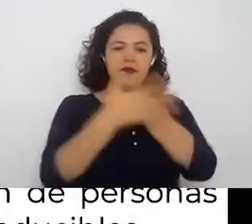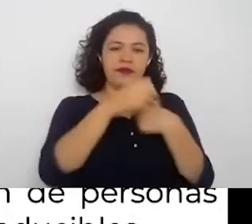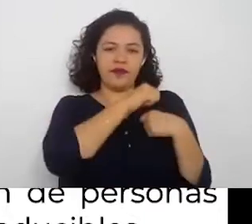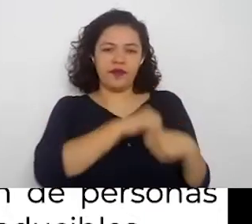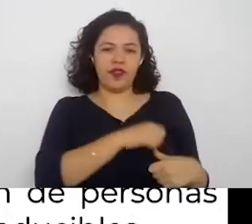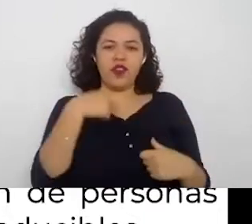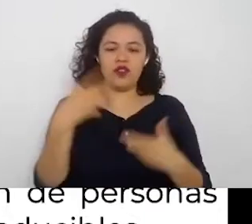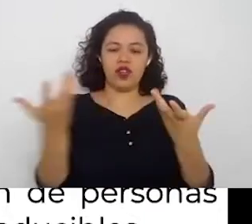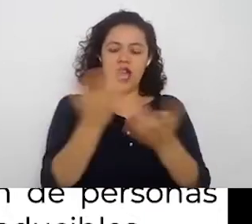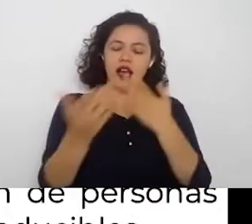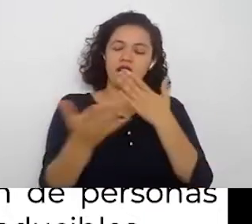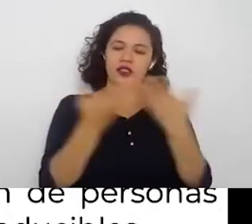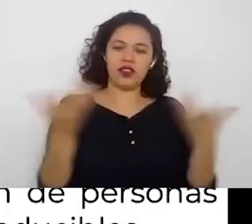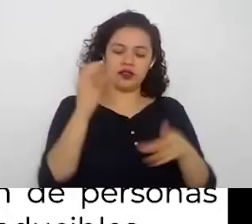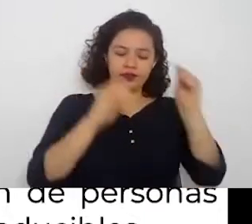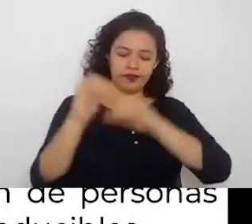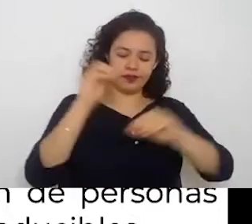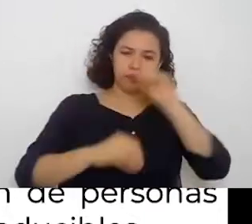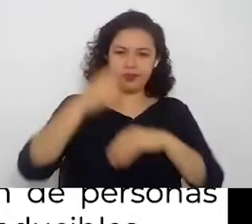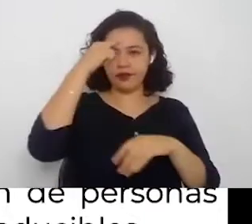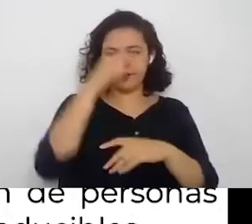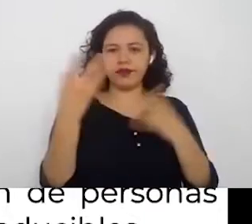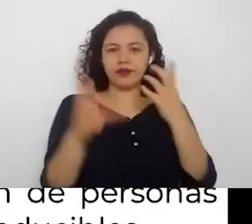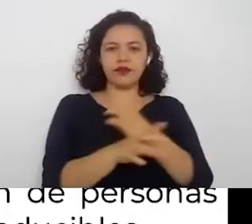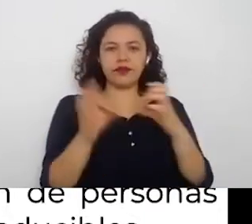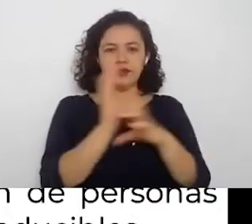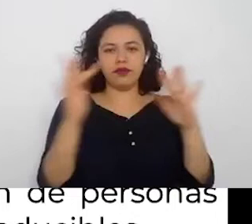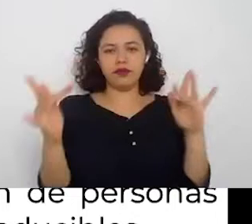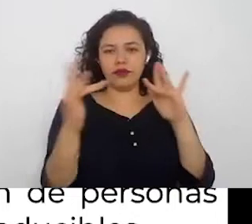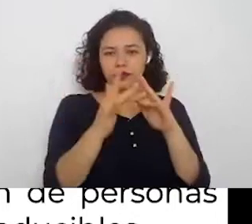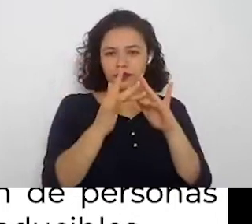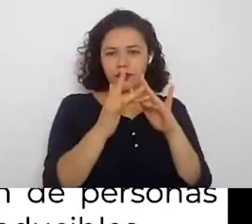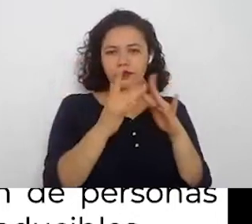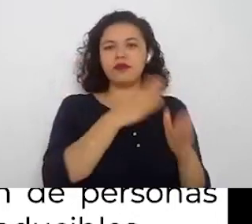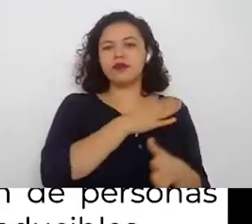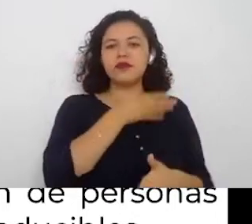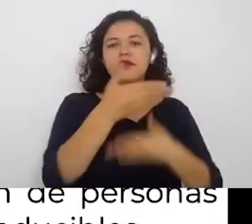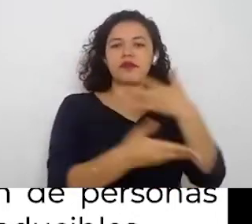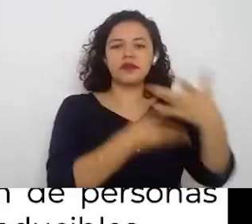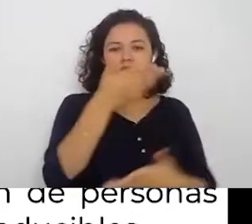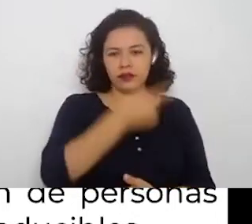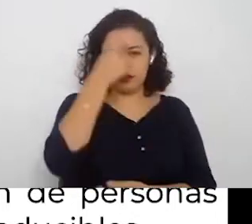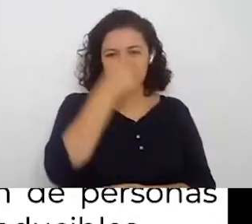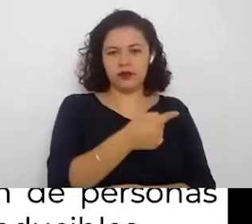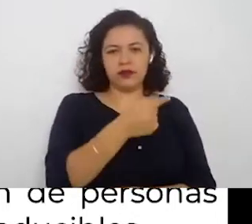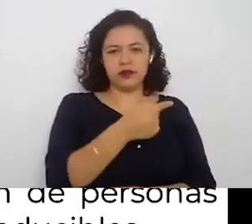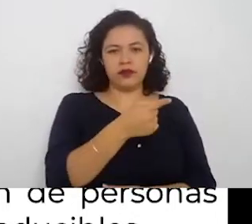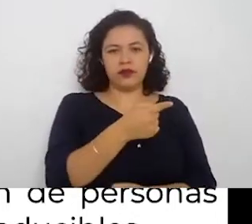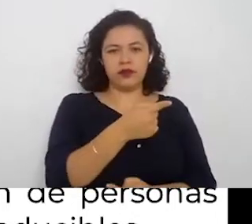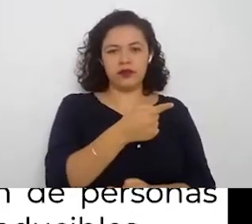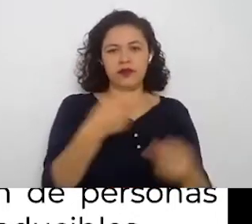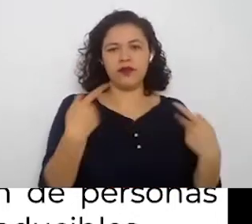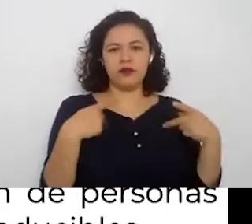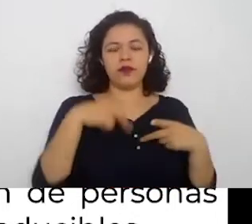operaciones que se realicen con partes relacionadas de bienes, de servicios que reciban de personas que les